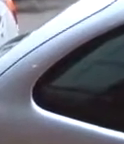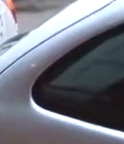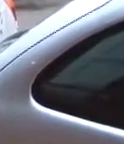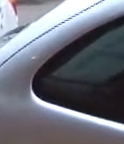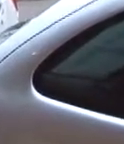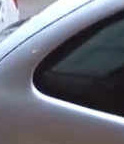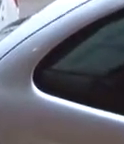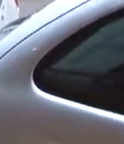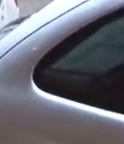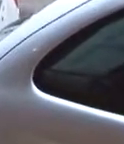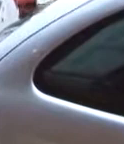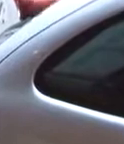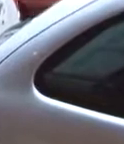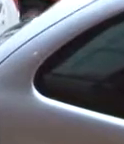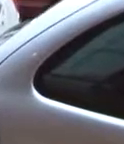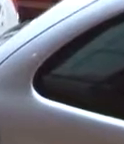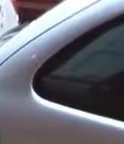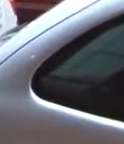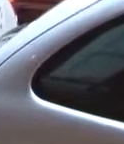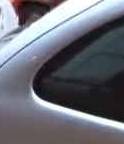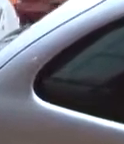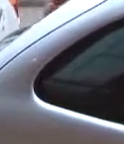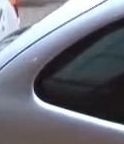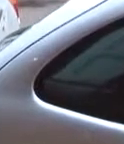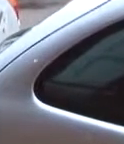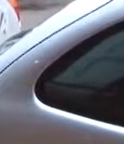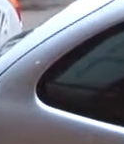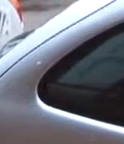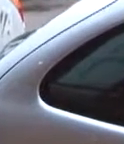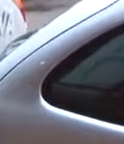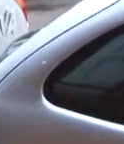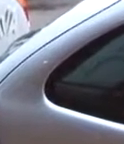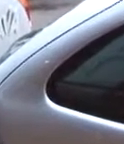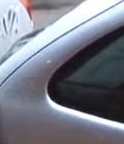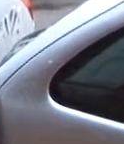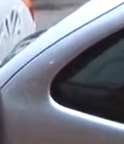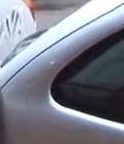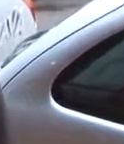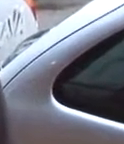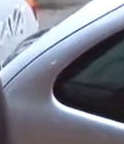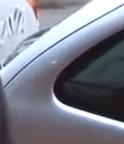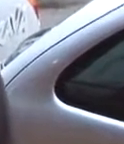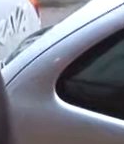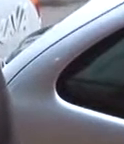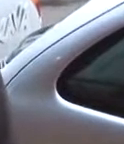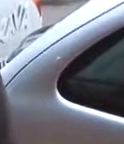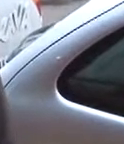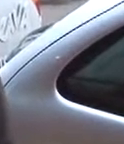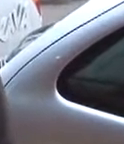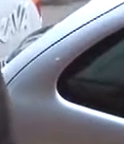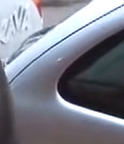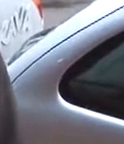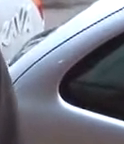sectores y en ese sentido me parece muy claro que los patronos de este país los grandes